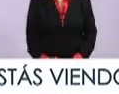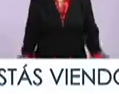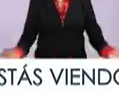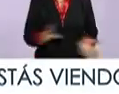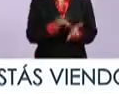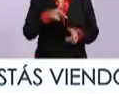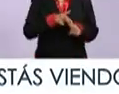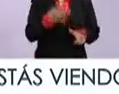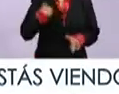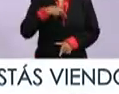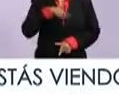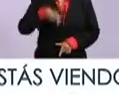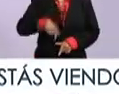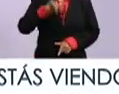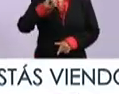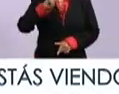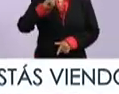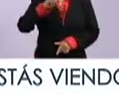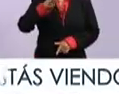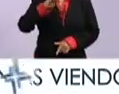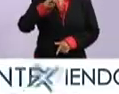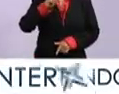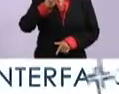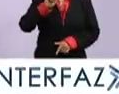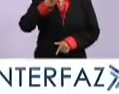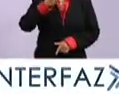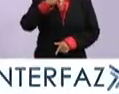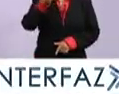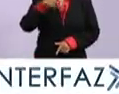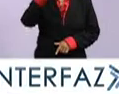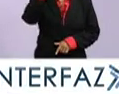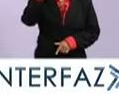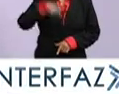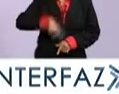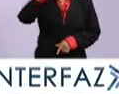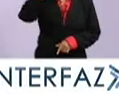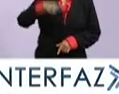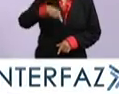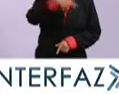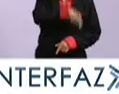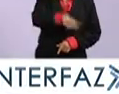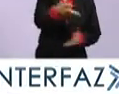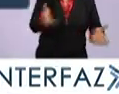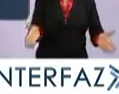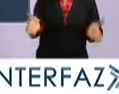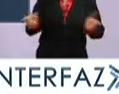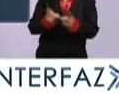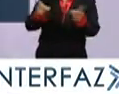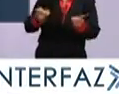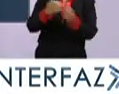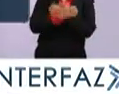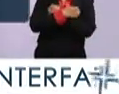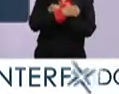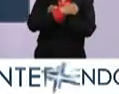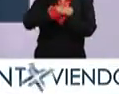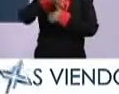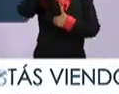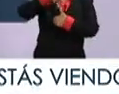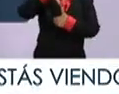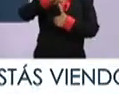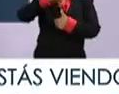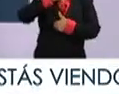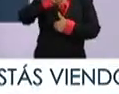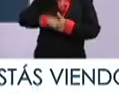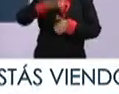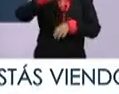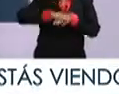Gracias por continuar con nosotros en Interfaz. Y bueno, no sé si ustedes sabían, pero nuestro país es promotor del desarrollo educativo en Centroamérica